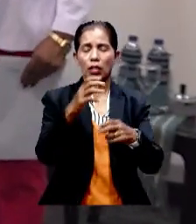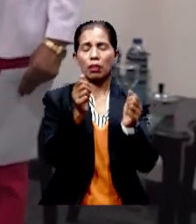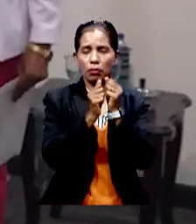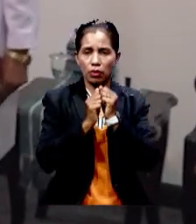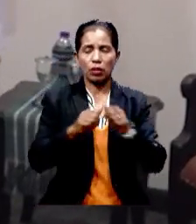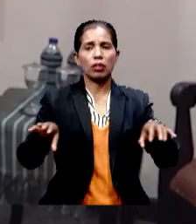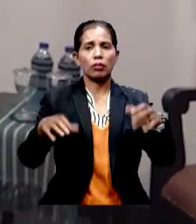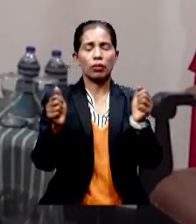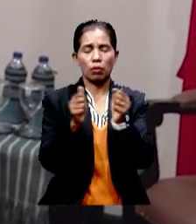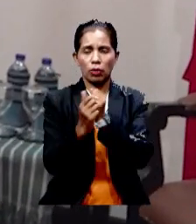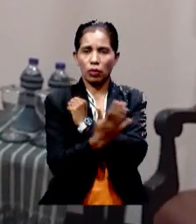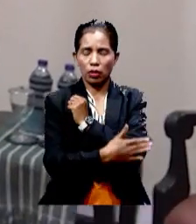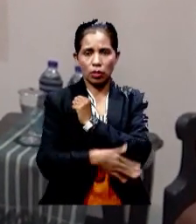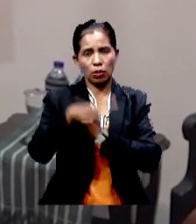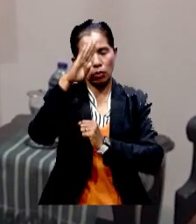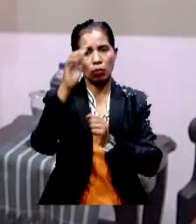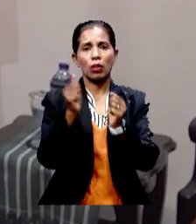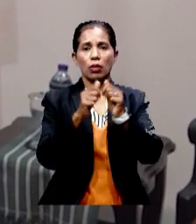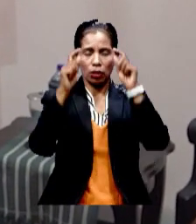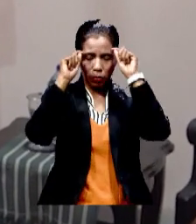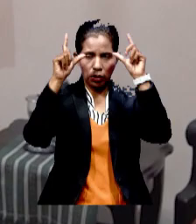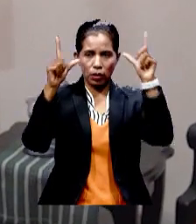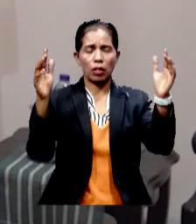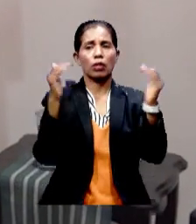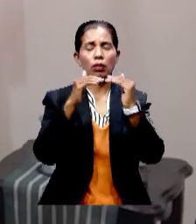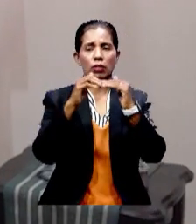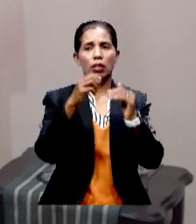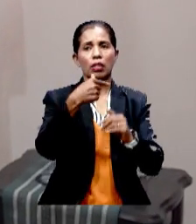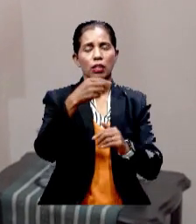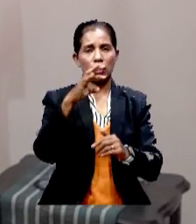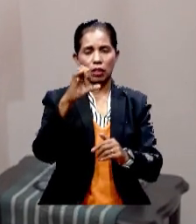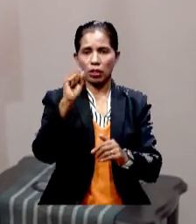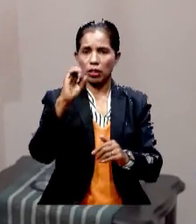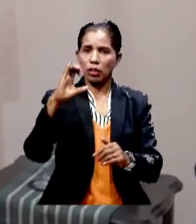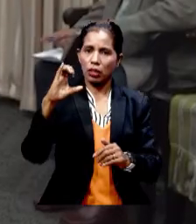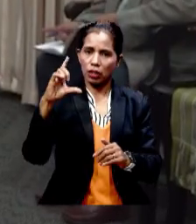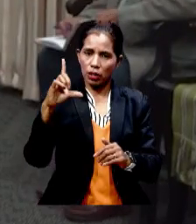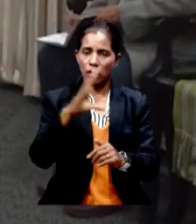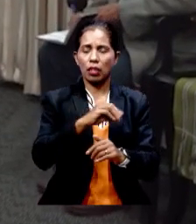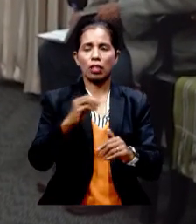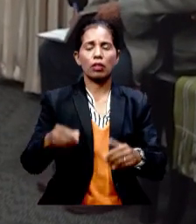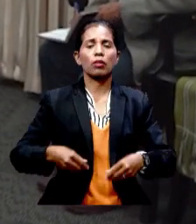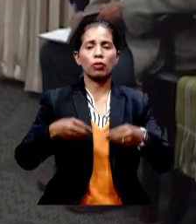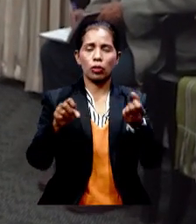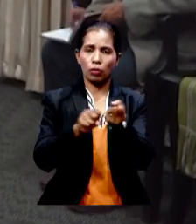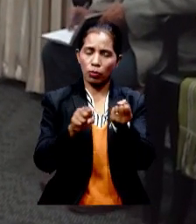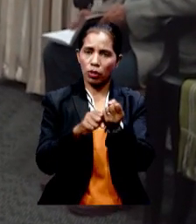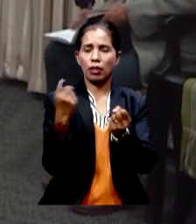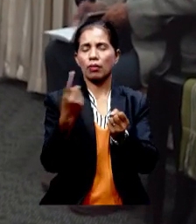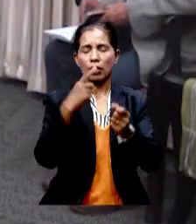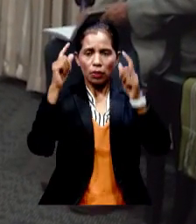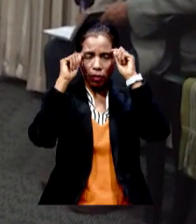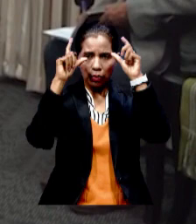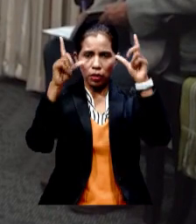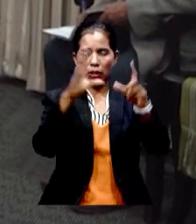entre Cuba e Timor-Leste. Há foi no encontro Grisel Alina Aldama Ini Sateten, Cuba se foi na FAT em apoio a Timor-Leste e a